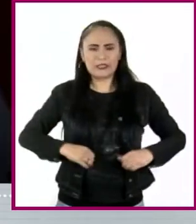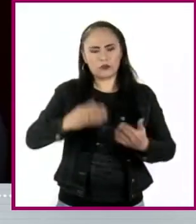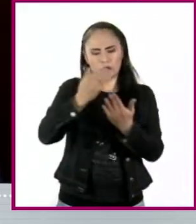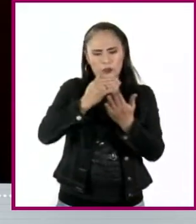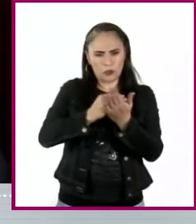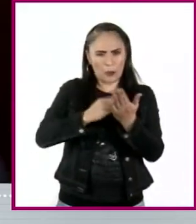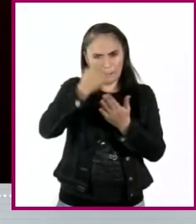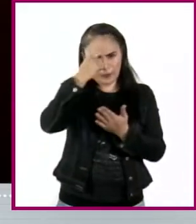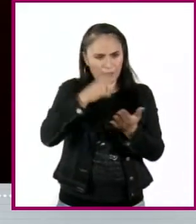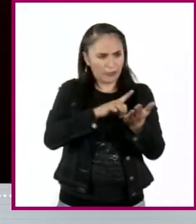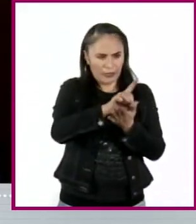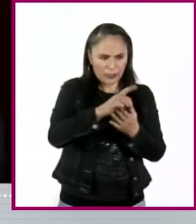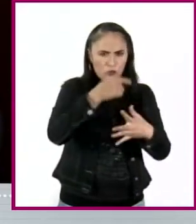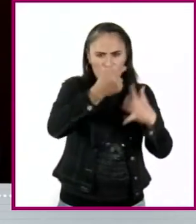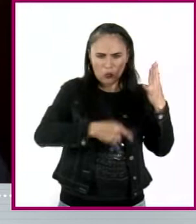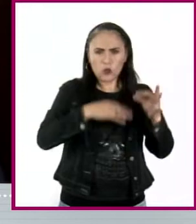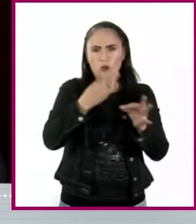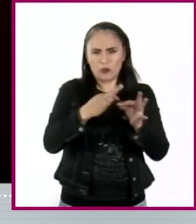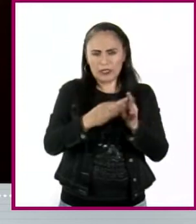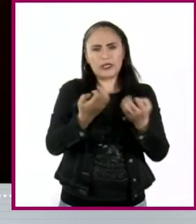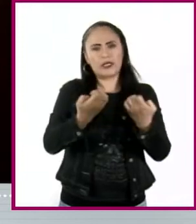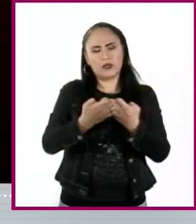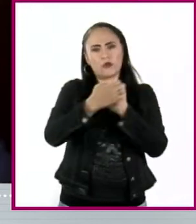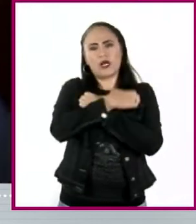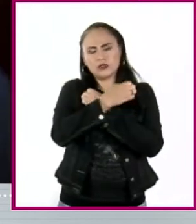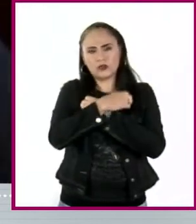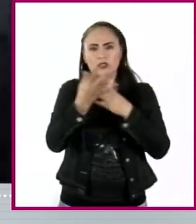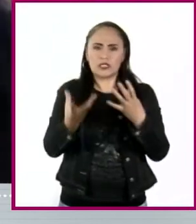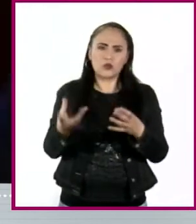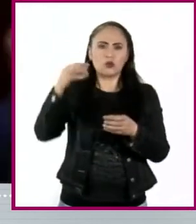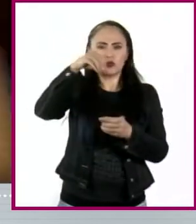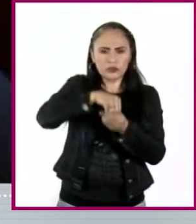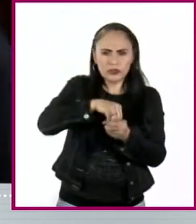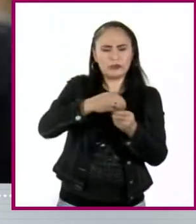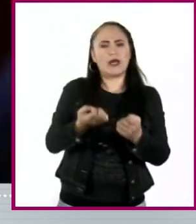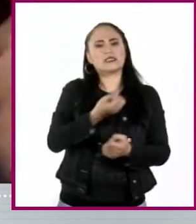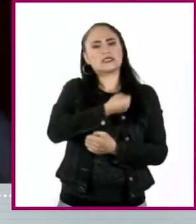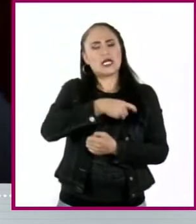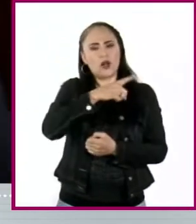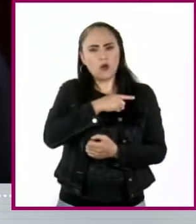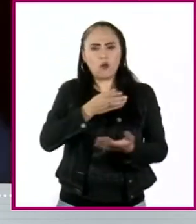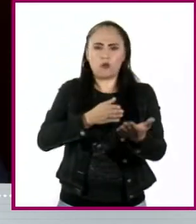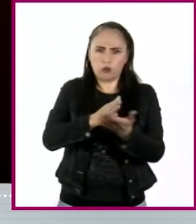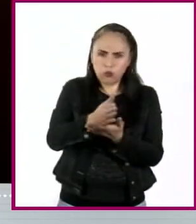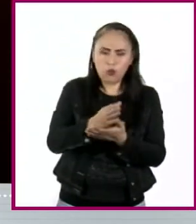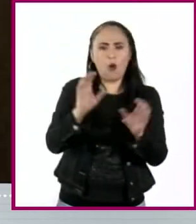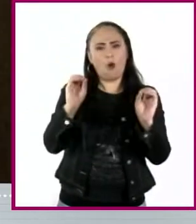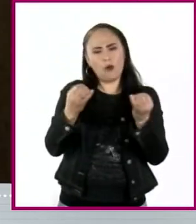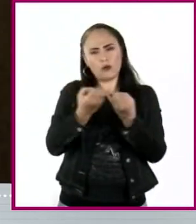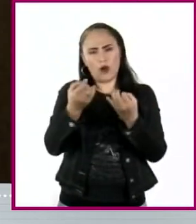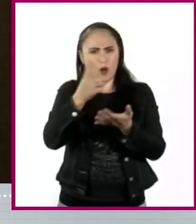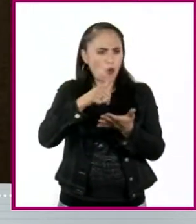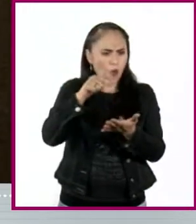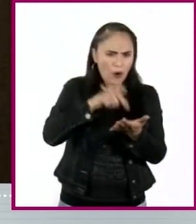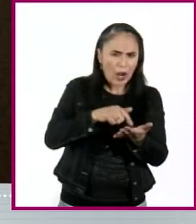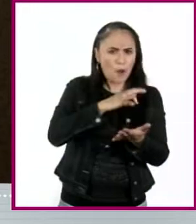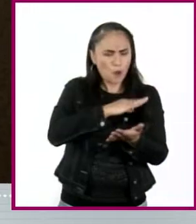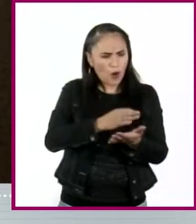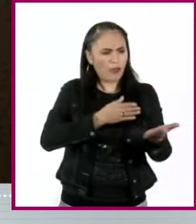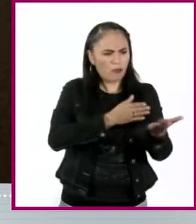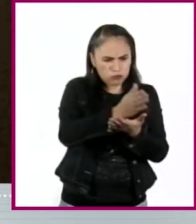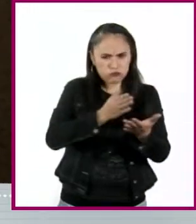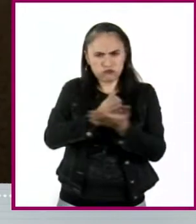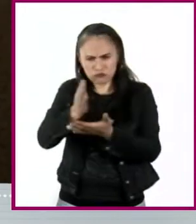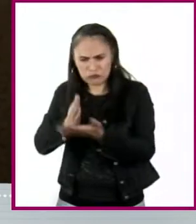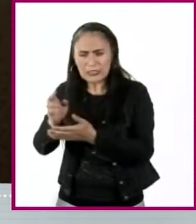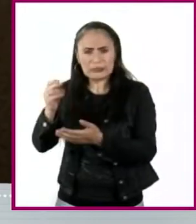derechos, la educación inclusiva, la atención a la salud, los espacios públicos que tengan características de acceso, de ajustes